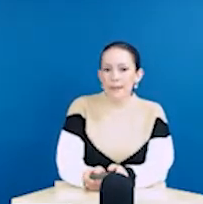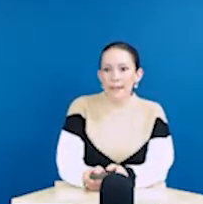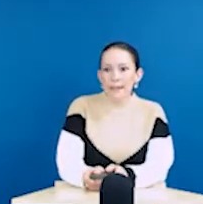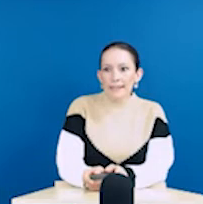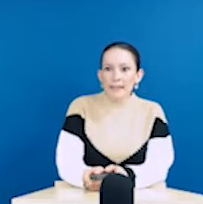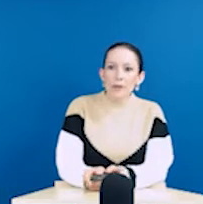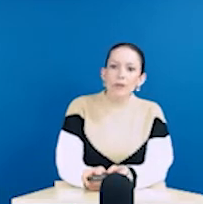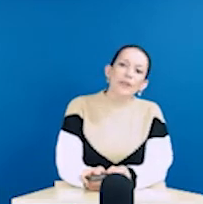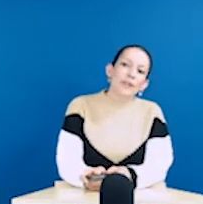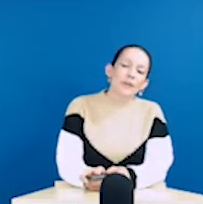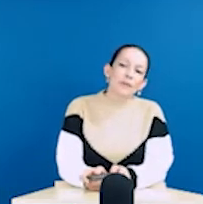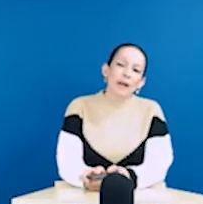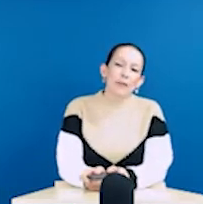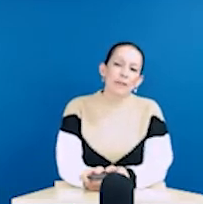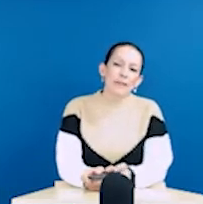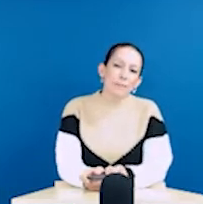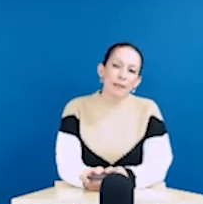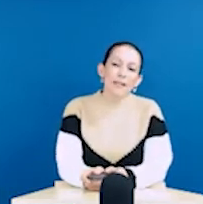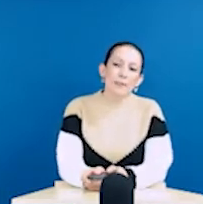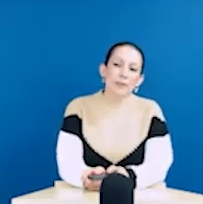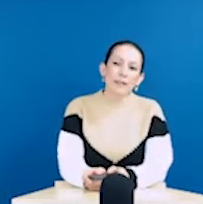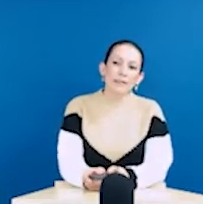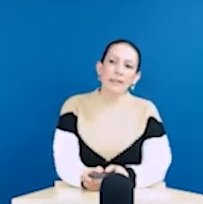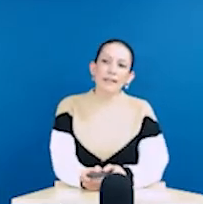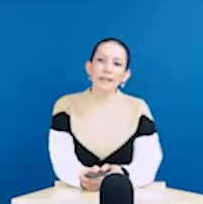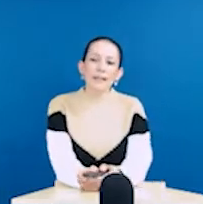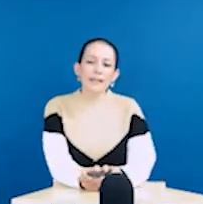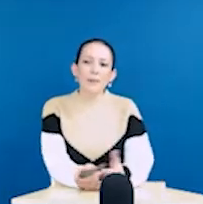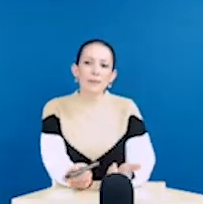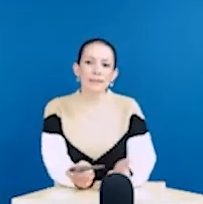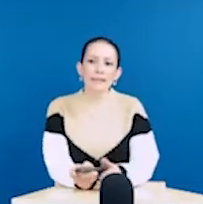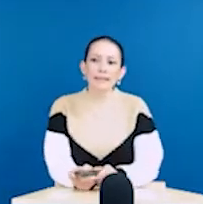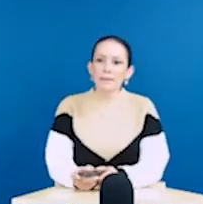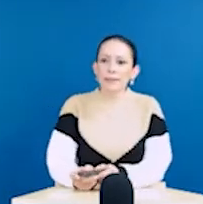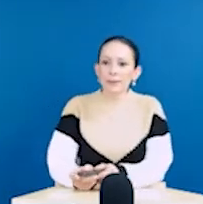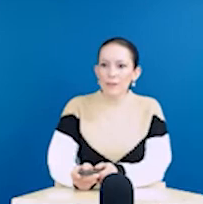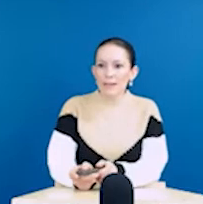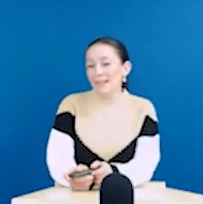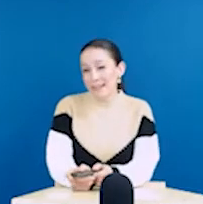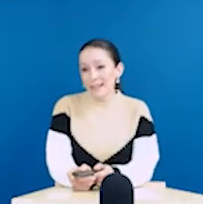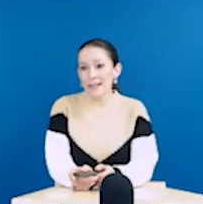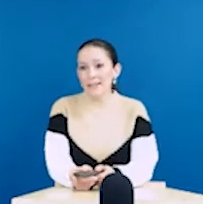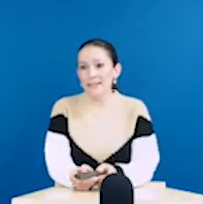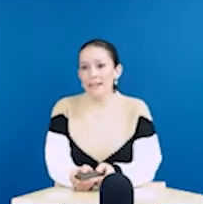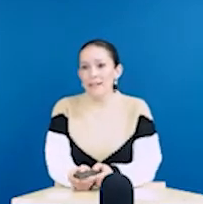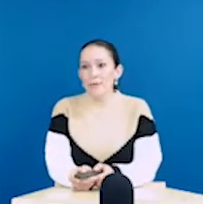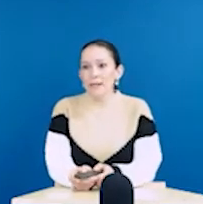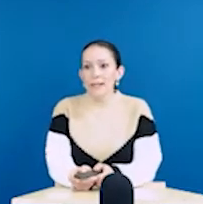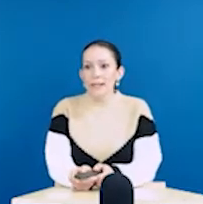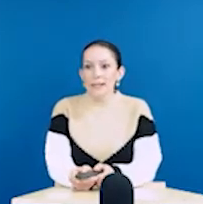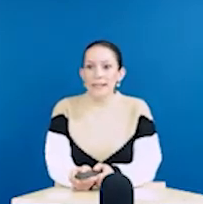Segundo, les hablo del contenido. Algo principal que vamos a utilizar acá, que vamos a hacer en este espacio, son las